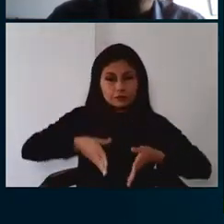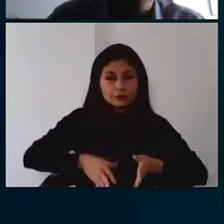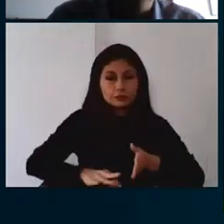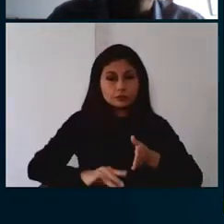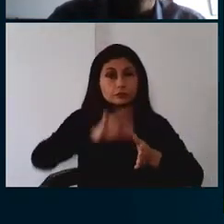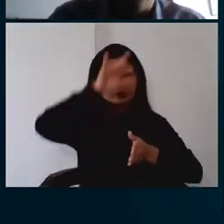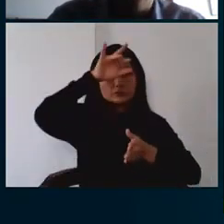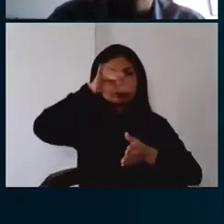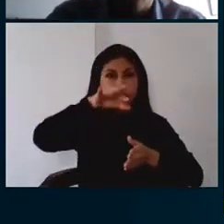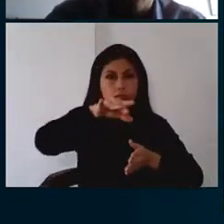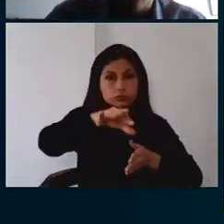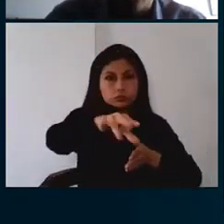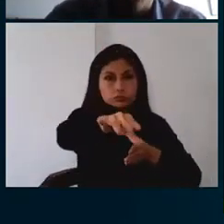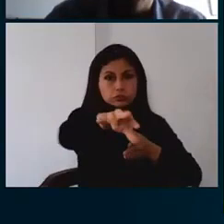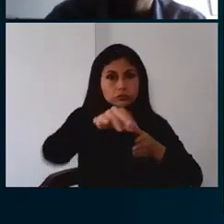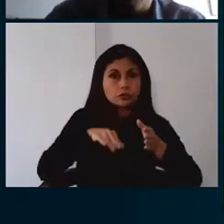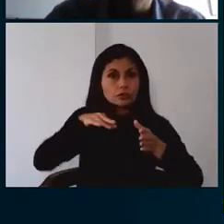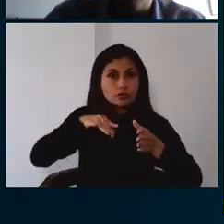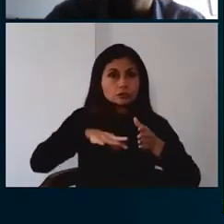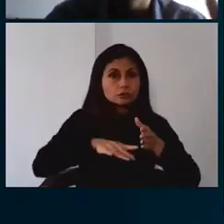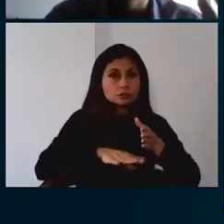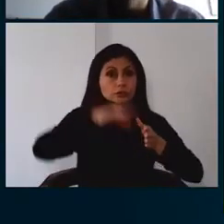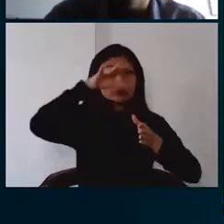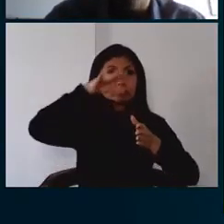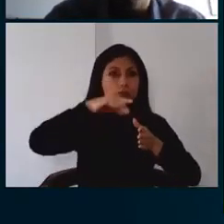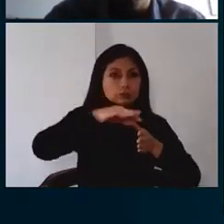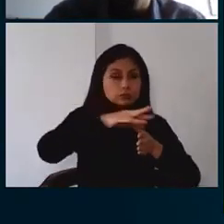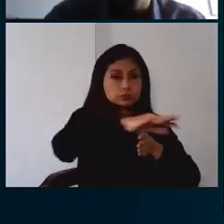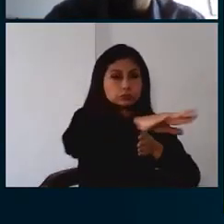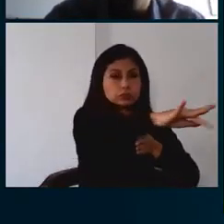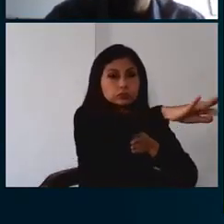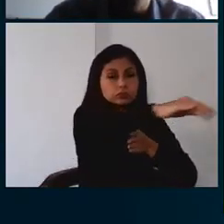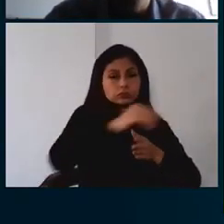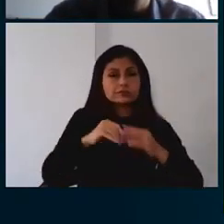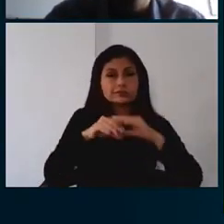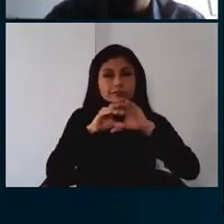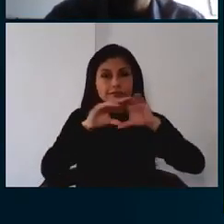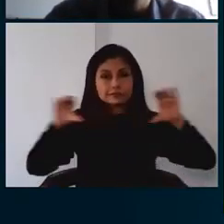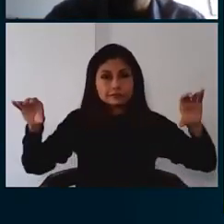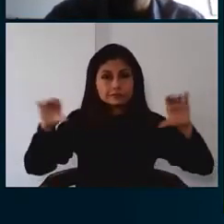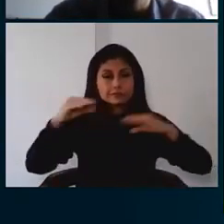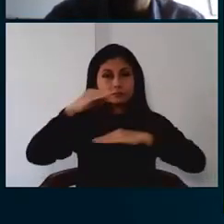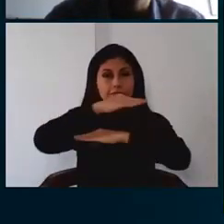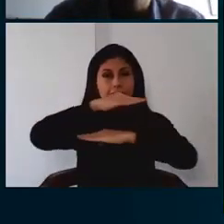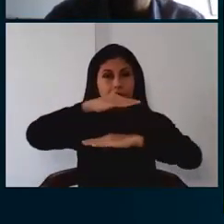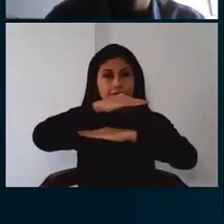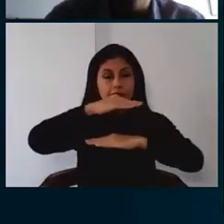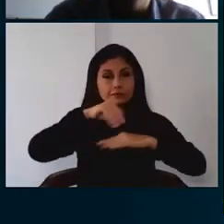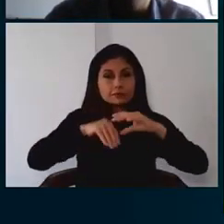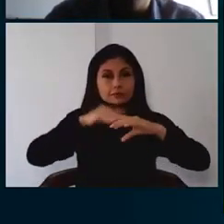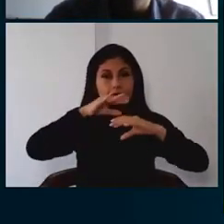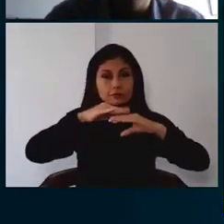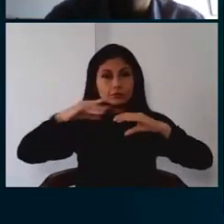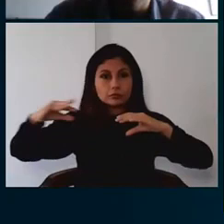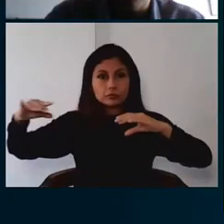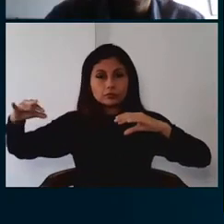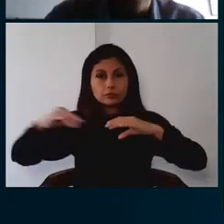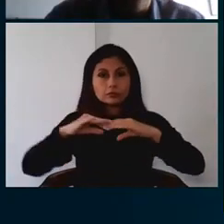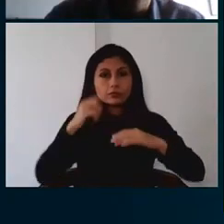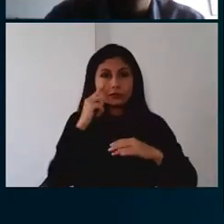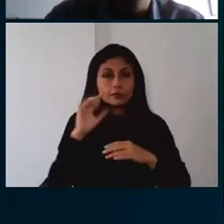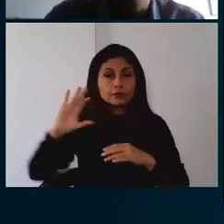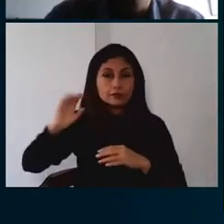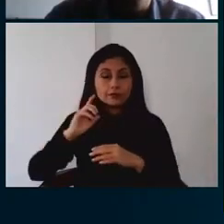que es lo que vemos acá. Los resultados se los presento divididos porque el canal es supremamente largo. Entonces, este costado izquierdo que está señalado en rojo es